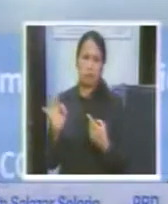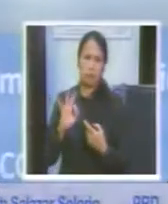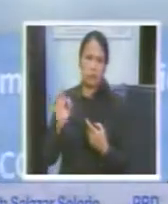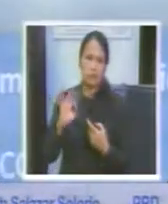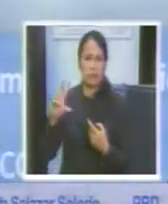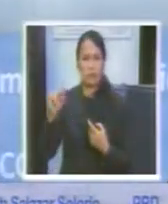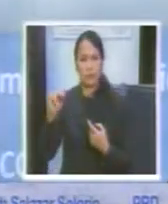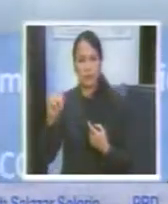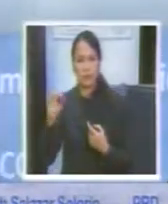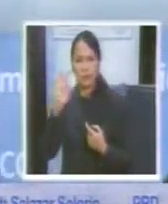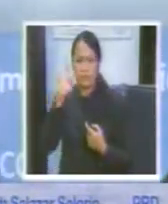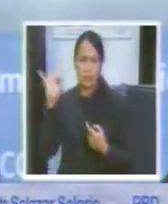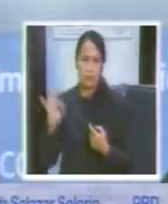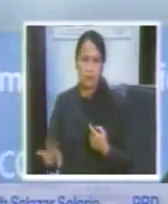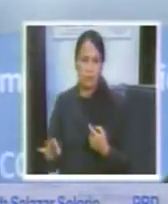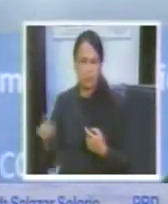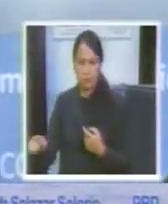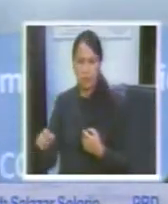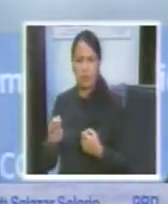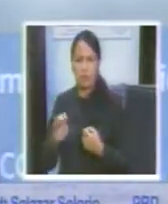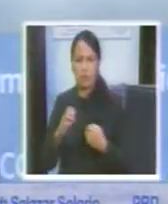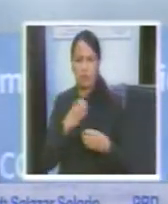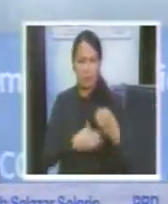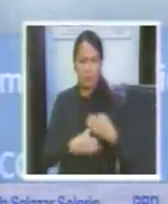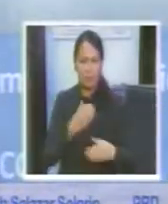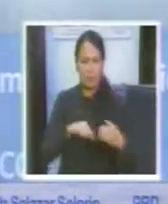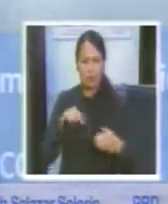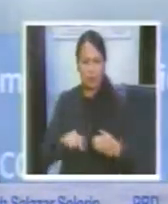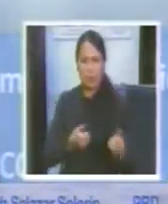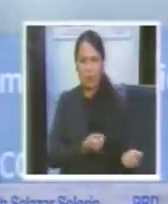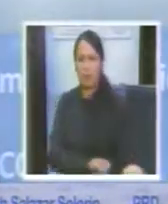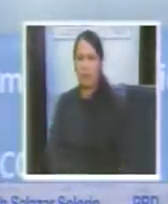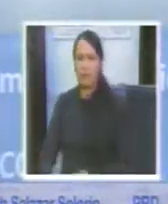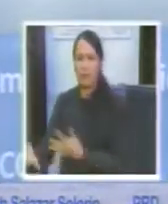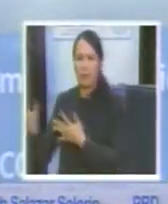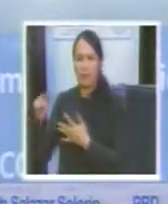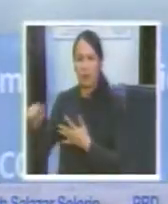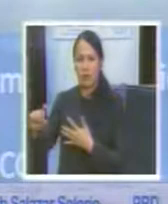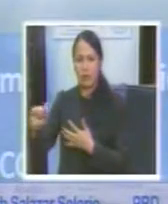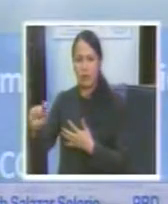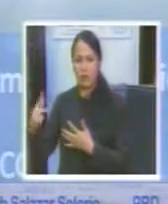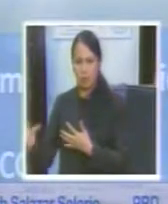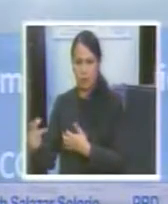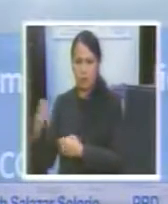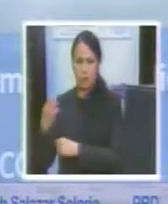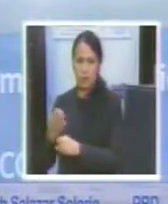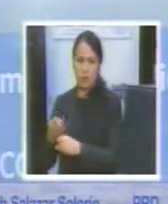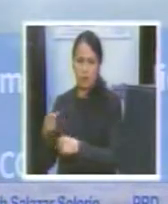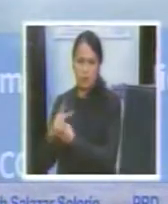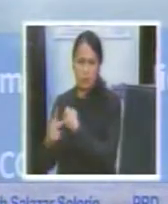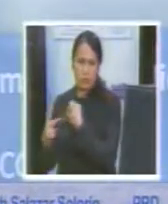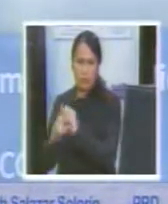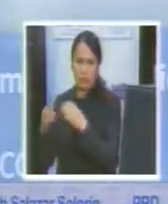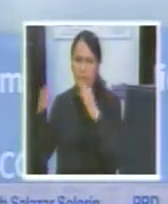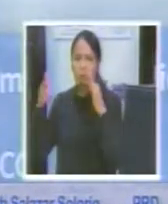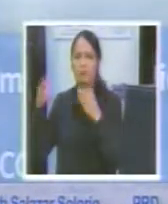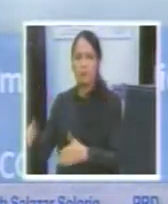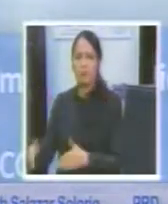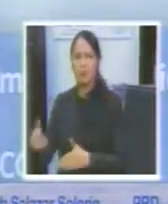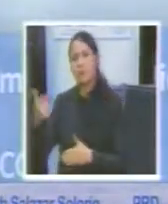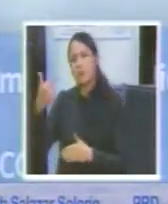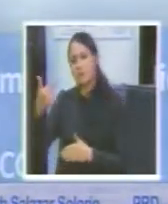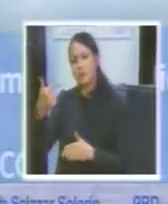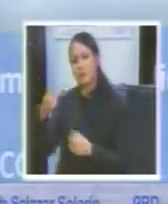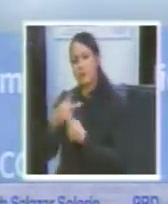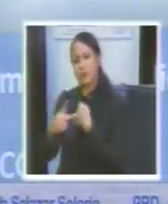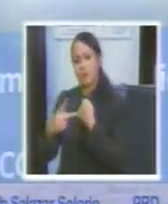el 80% del comercio de nuestro país en la Unión Europea, de los 28 Estados miembros, se centra en aproximadamente 7 países